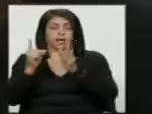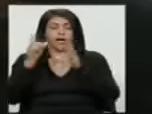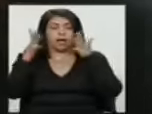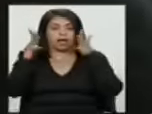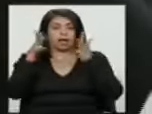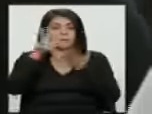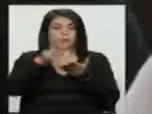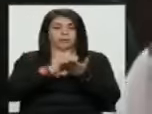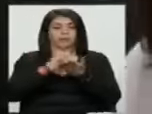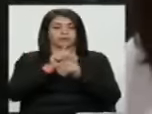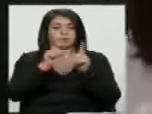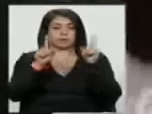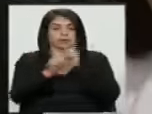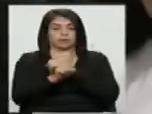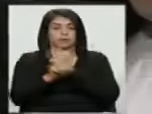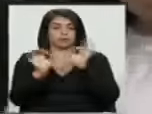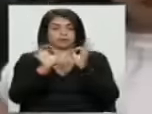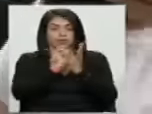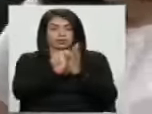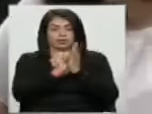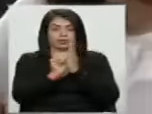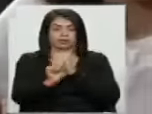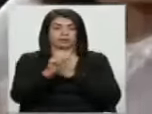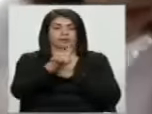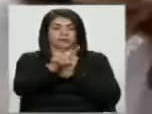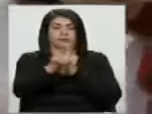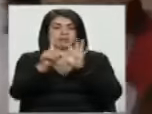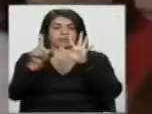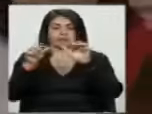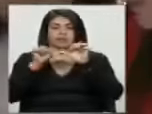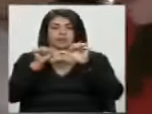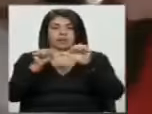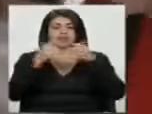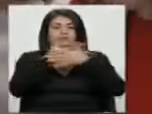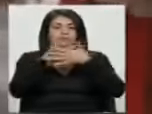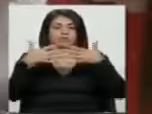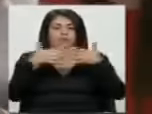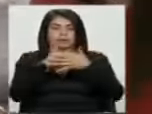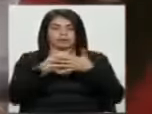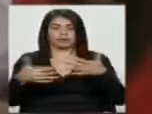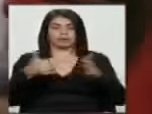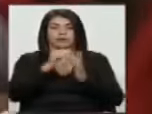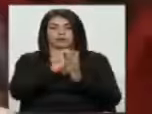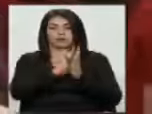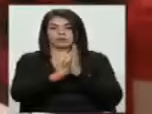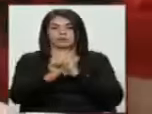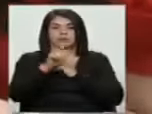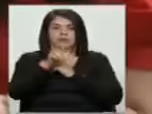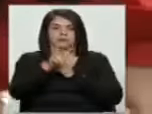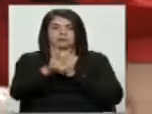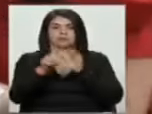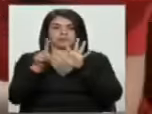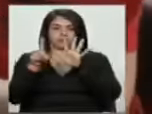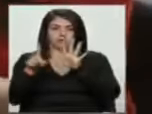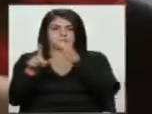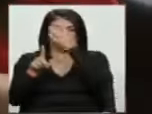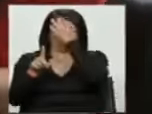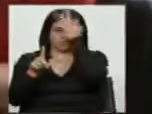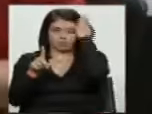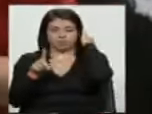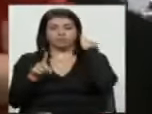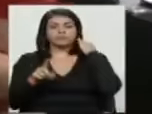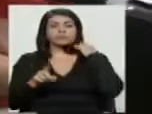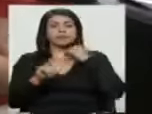sugiere aprobar con modificación el contenido del artículo 26, quedando redactado en los siguientes términos. Artículo